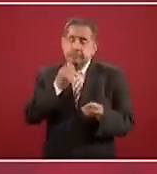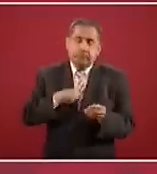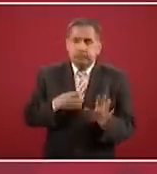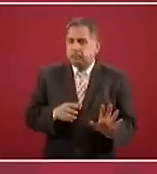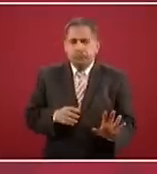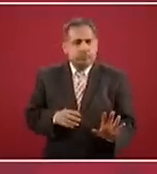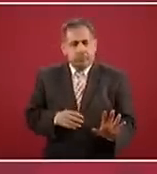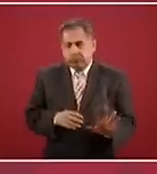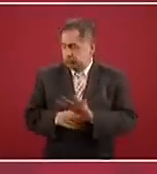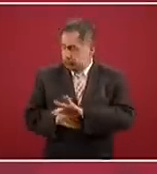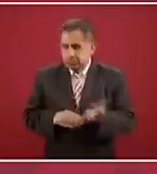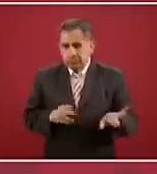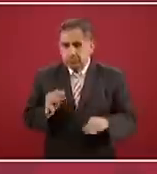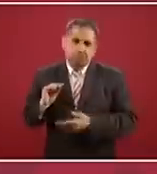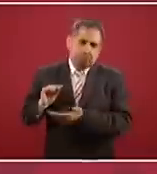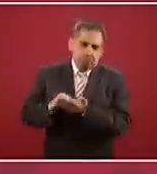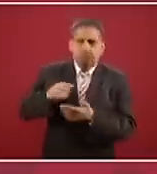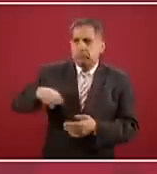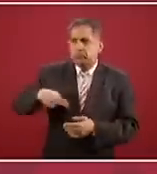no deben de existir,